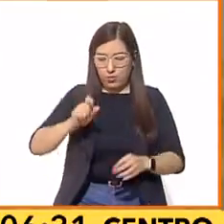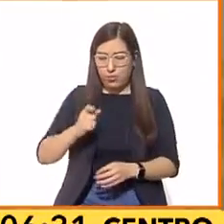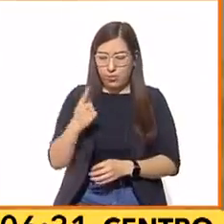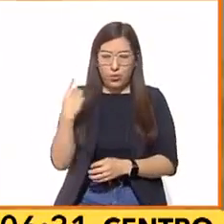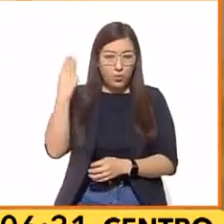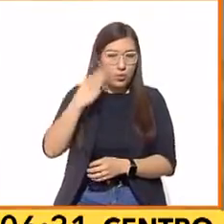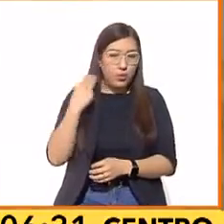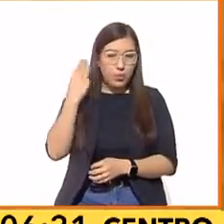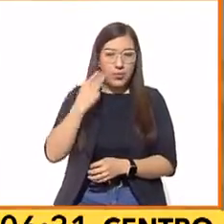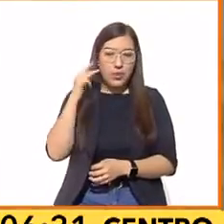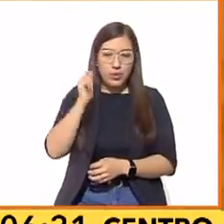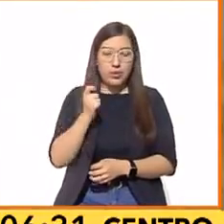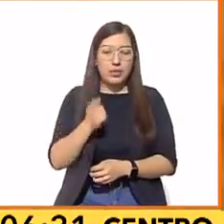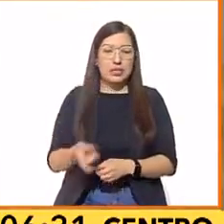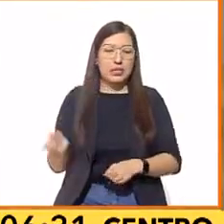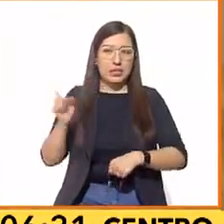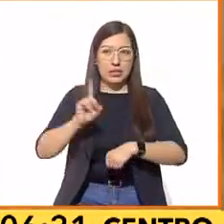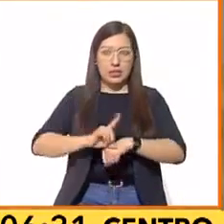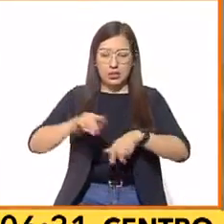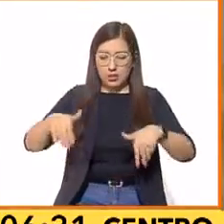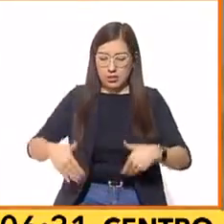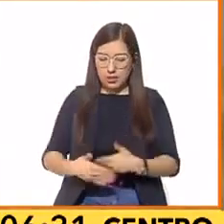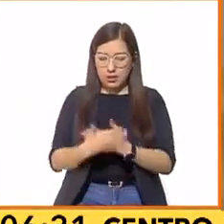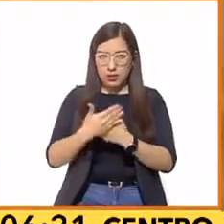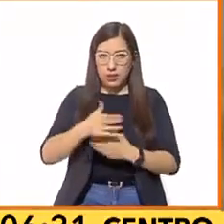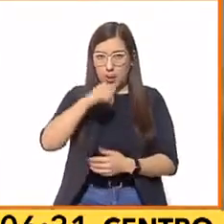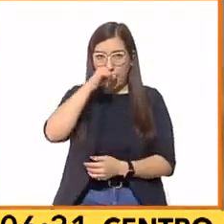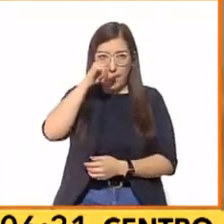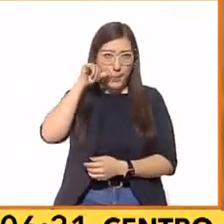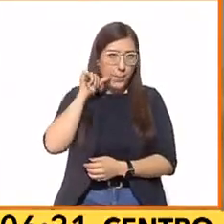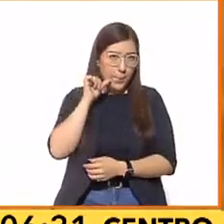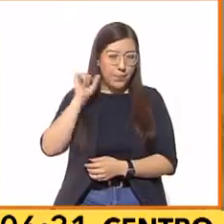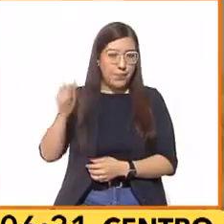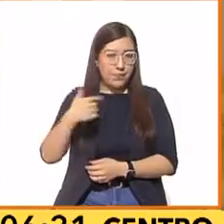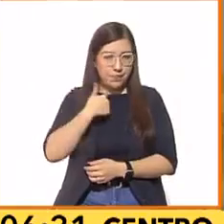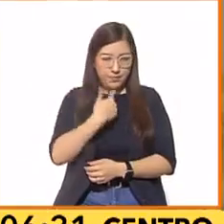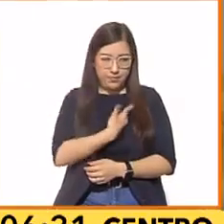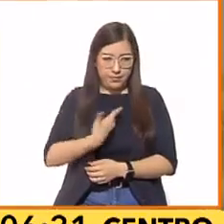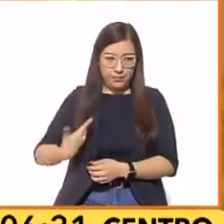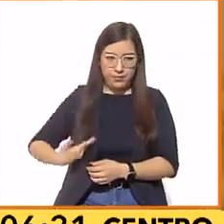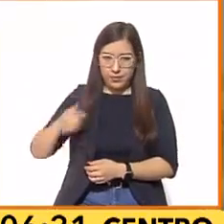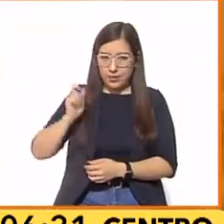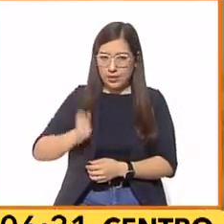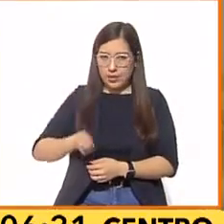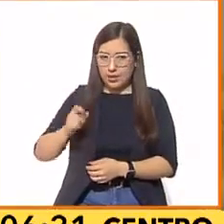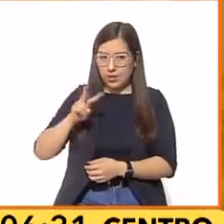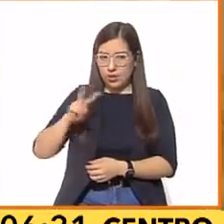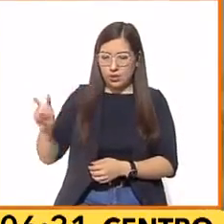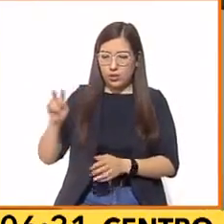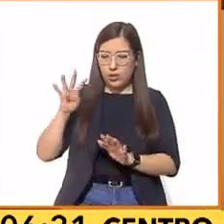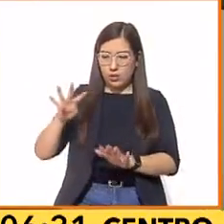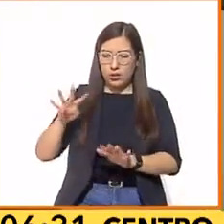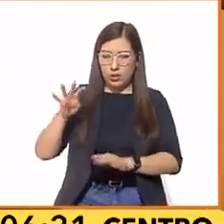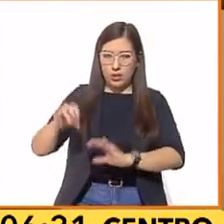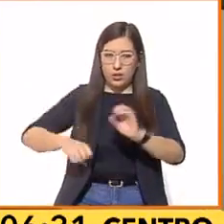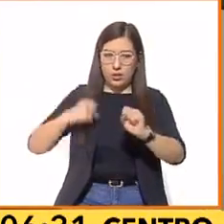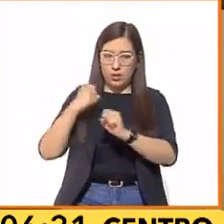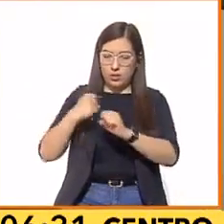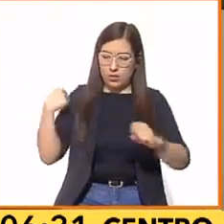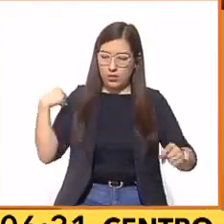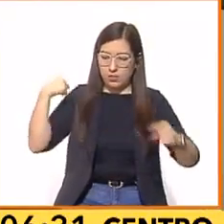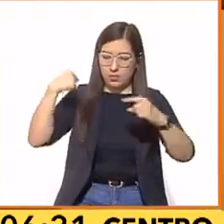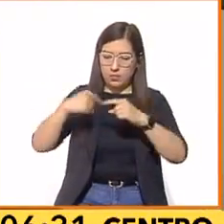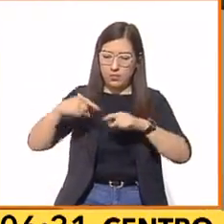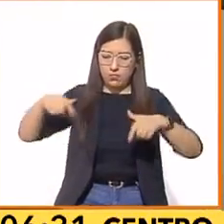este aniversario del natalicio de don Benito Juárez García. Se cumplen pues 219 años de aquel nacimiento y